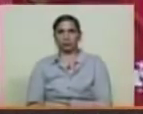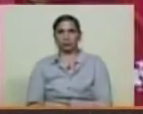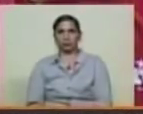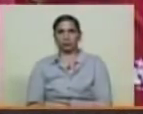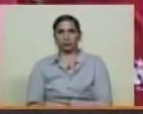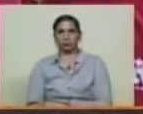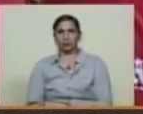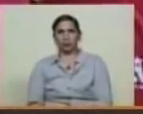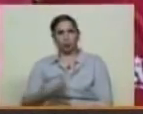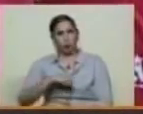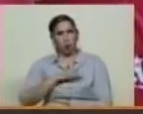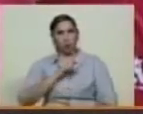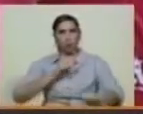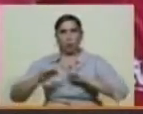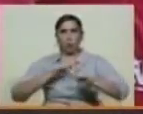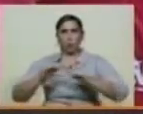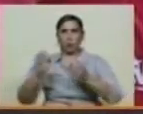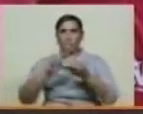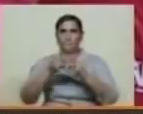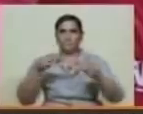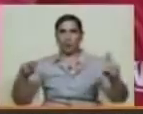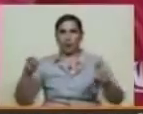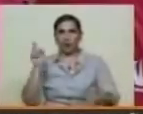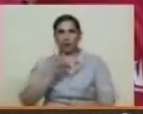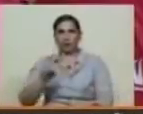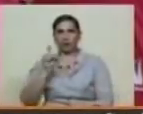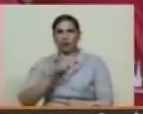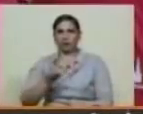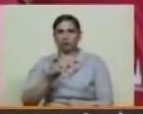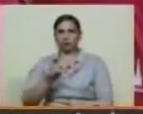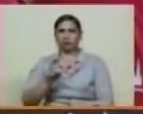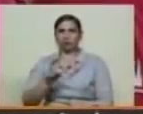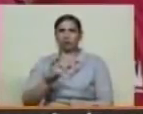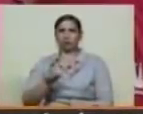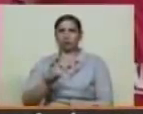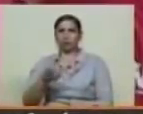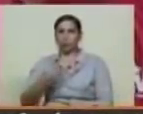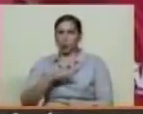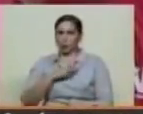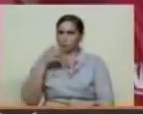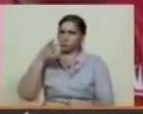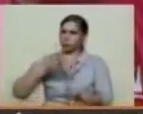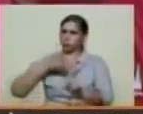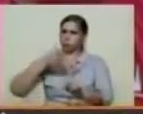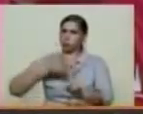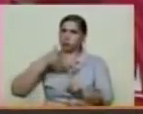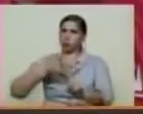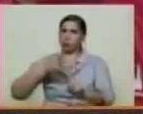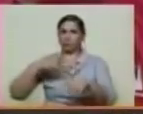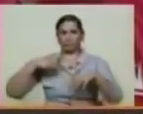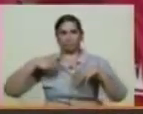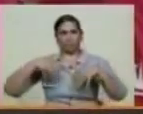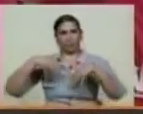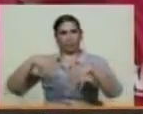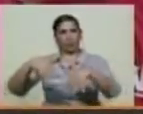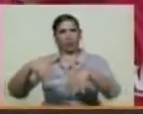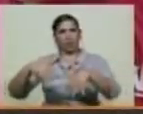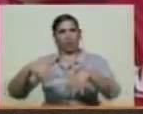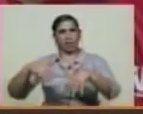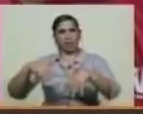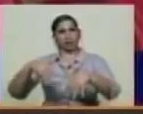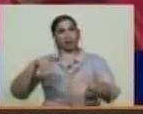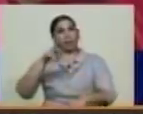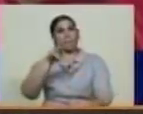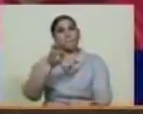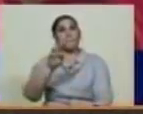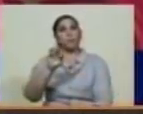entrenando para la paz. Necesario entrenarse para la paz, pero nos estamos entrenando. Marchamos desde allá, desde los próceres